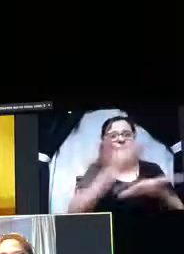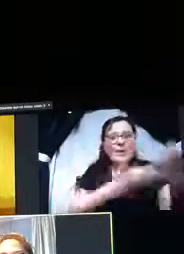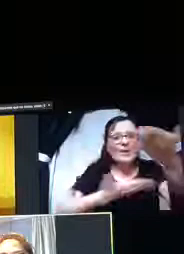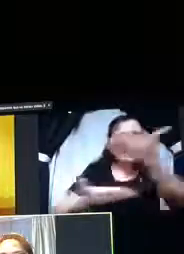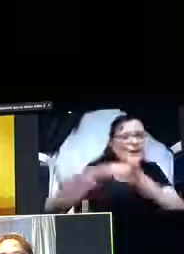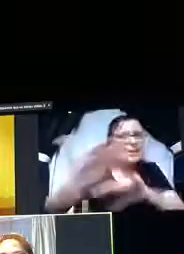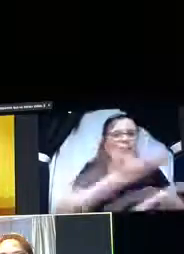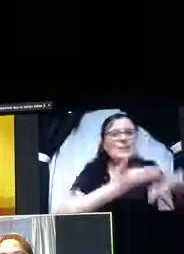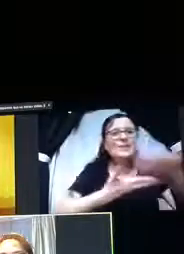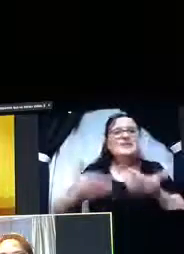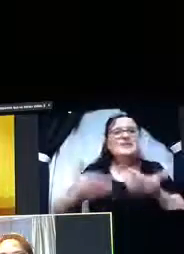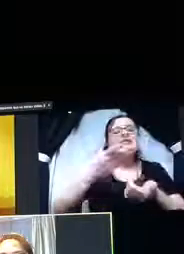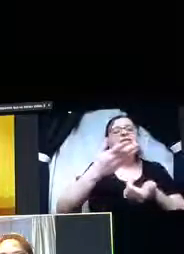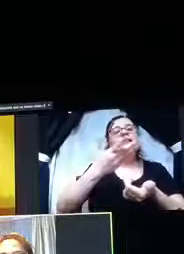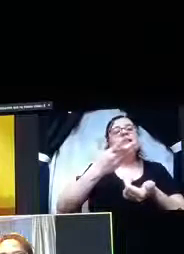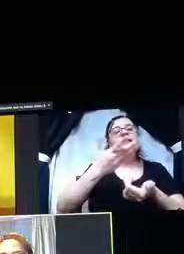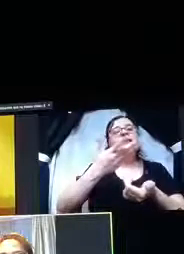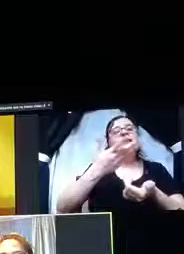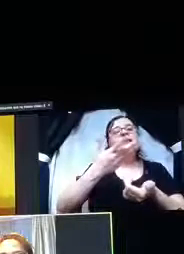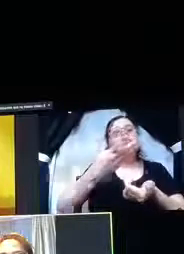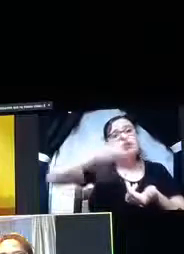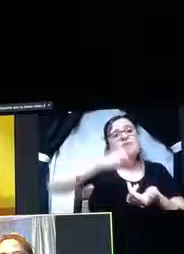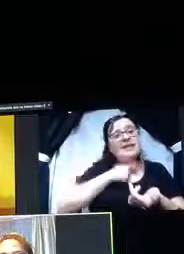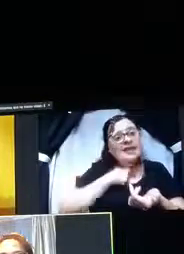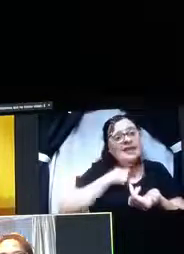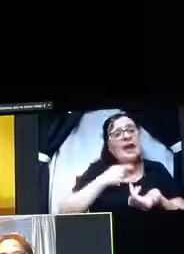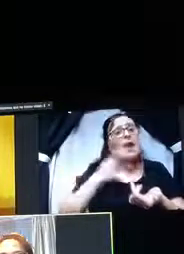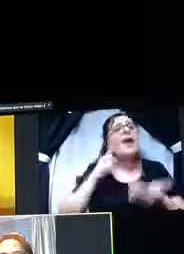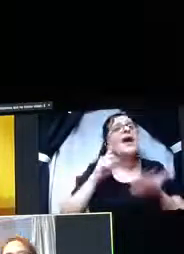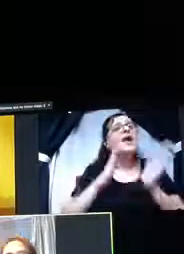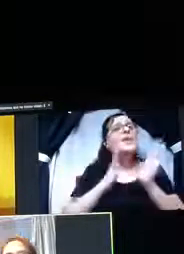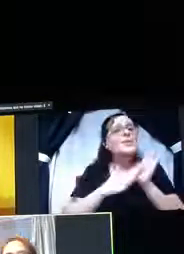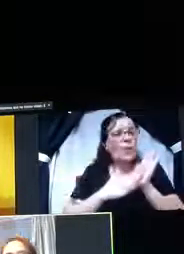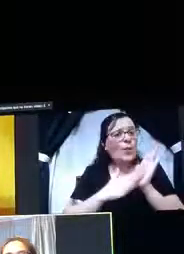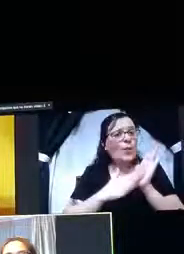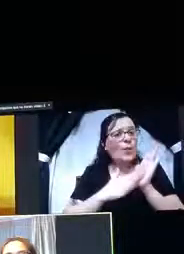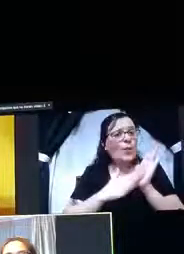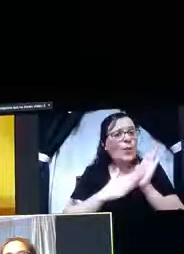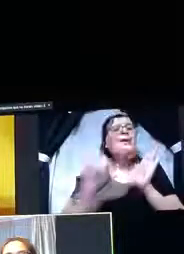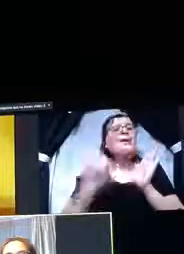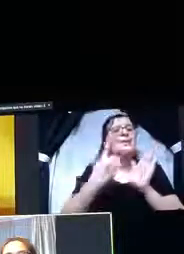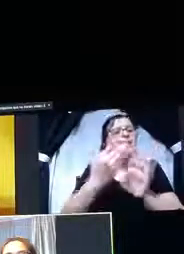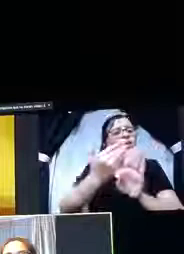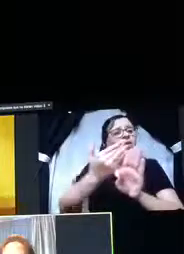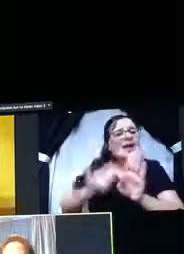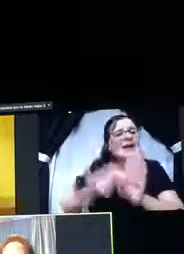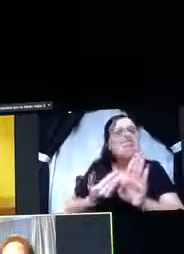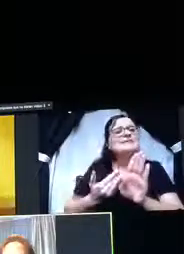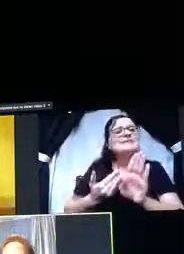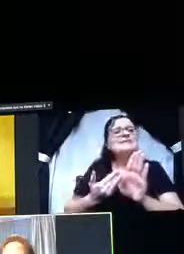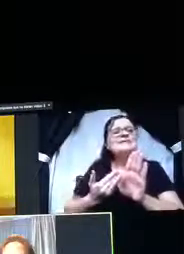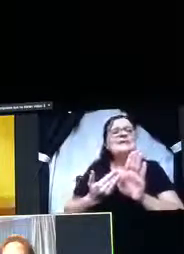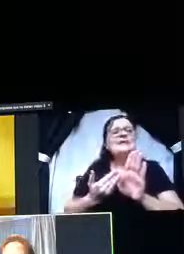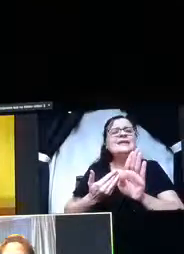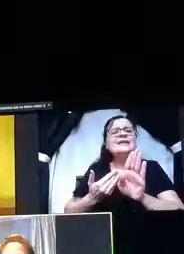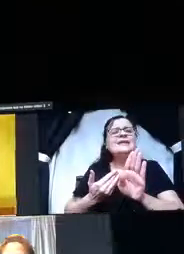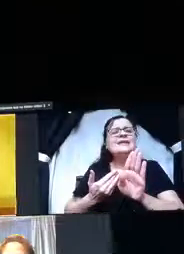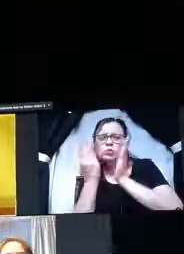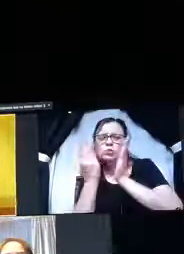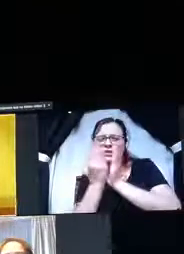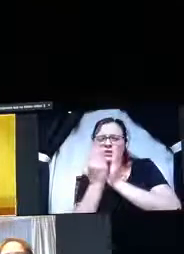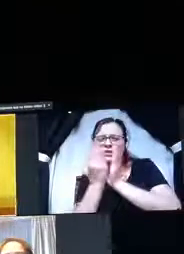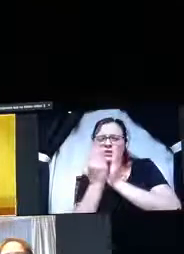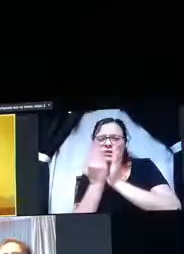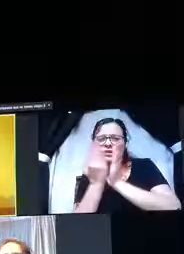esto es, si van a estar probando también una metodología, probarla, estudiarla bien y aplicarla para realmente ver si eso está funcionando,